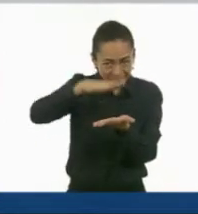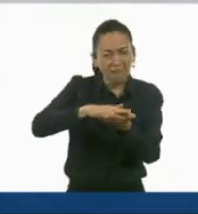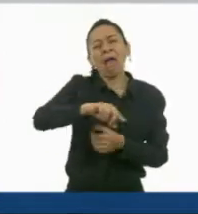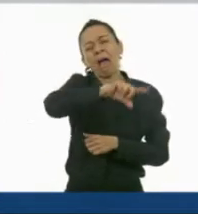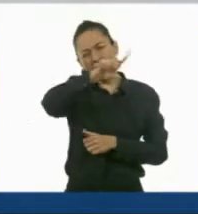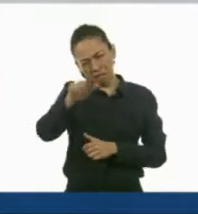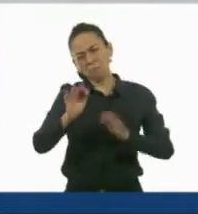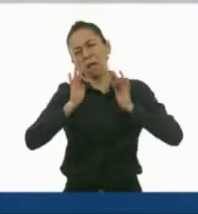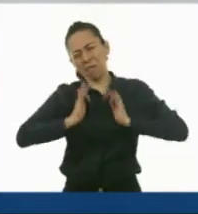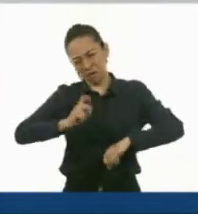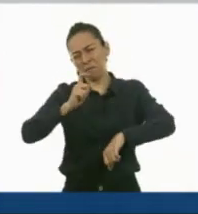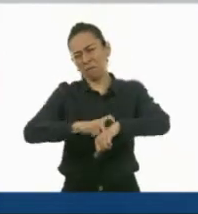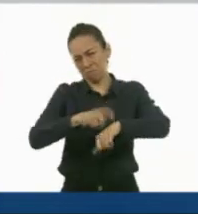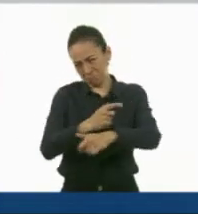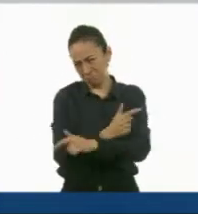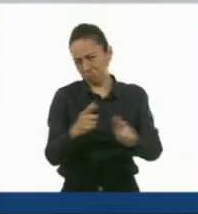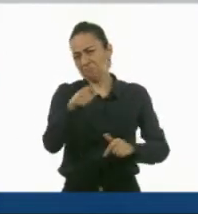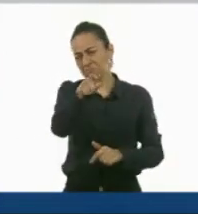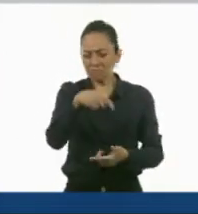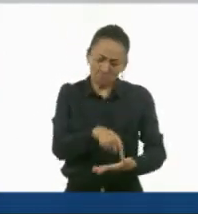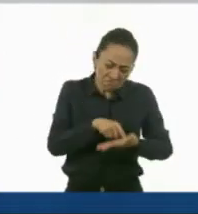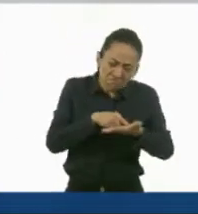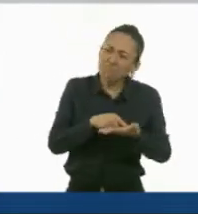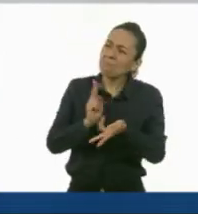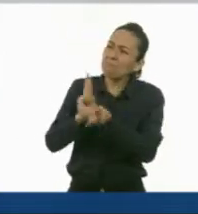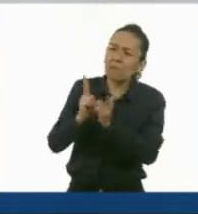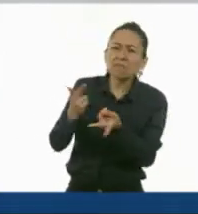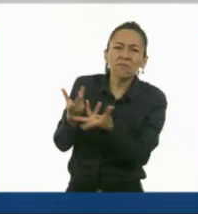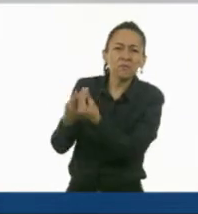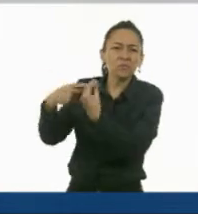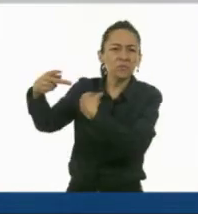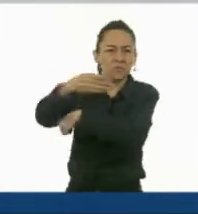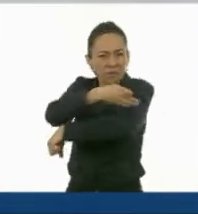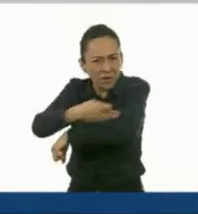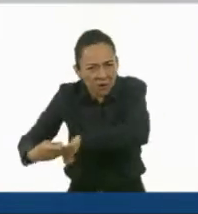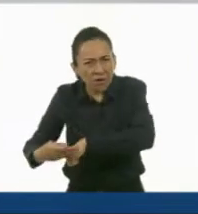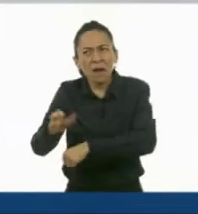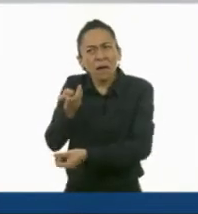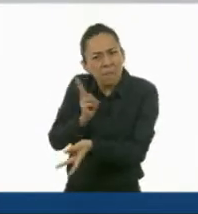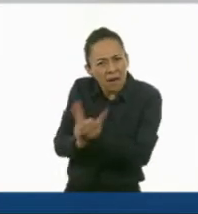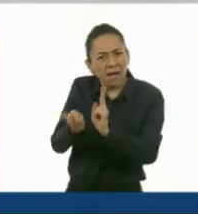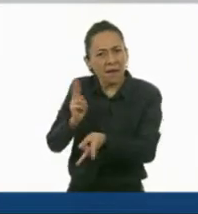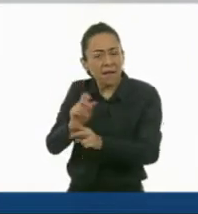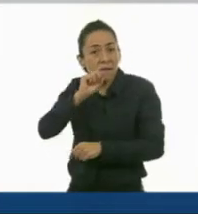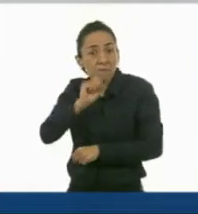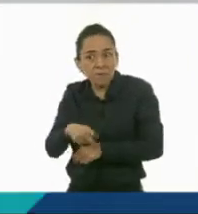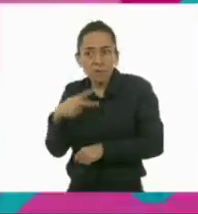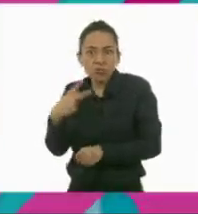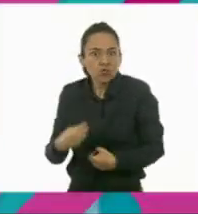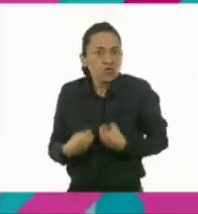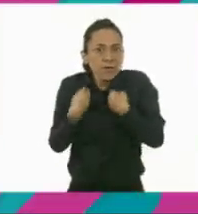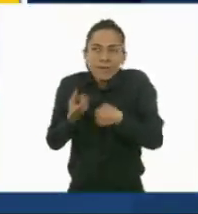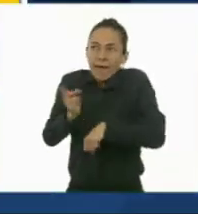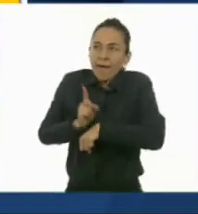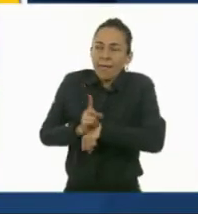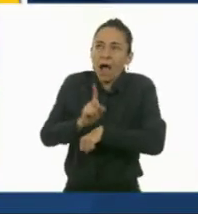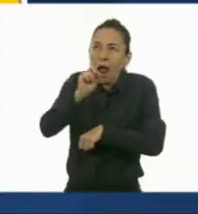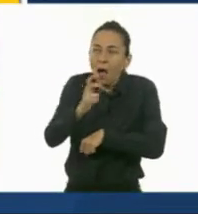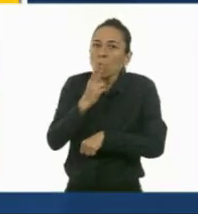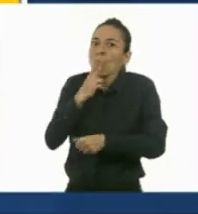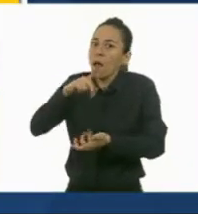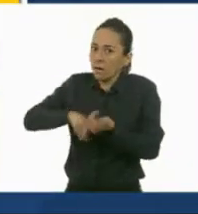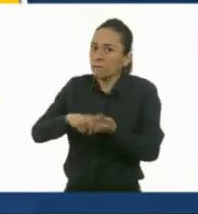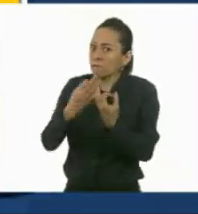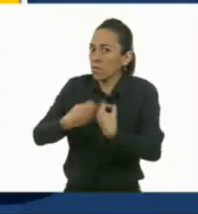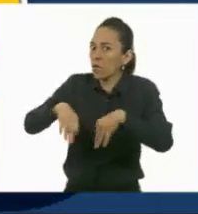comentar con sus familiares y reflexionar un poco de la importancia que tiene el agua en nuestro día a día. La primera